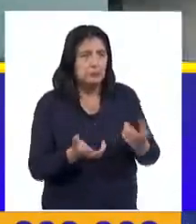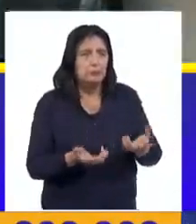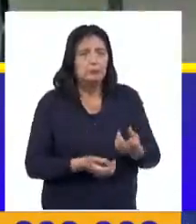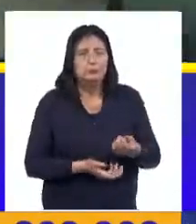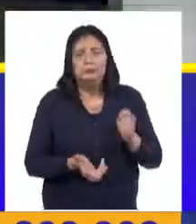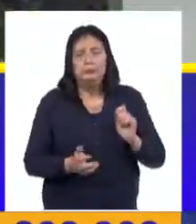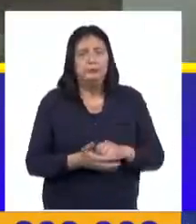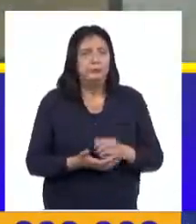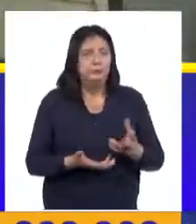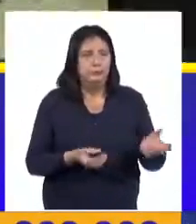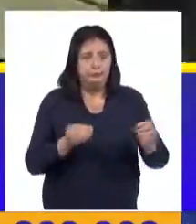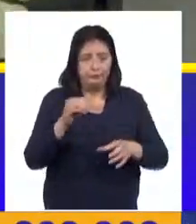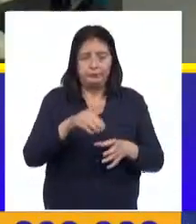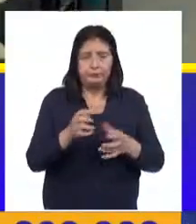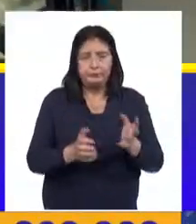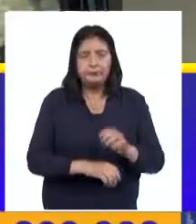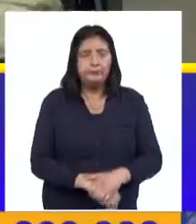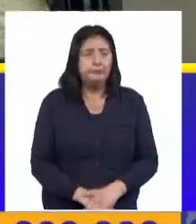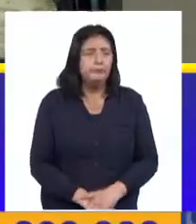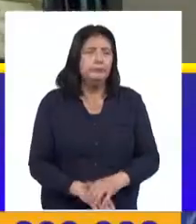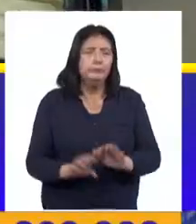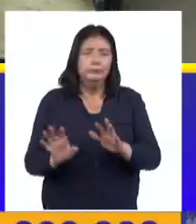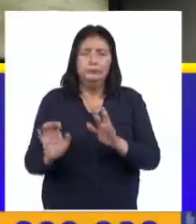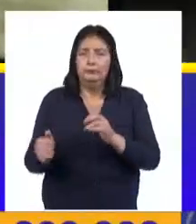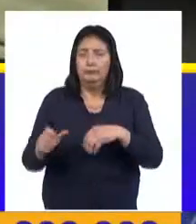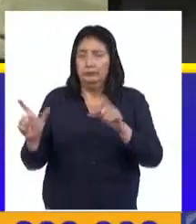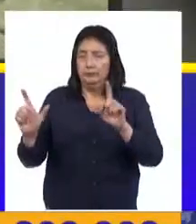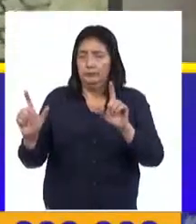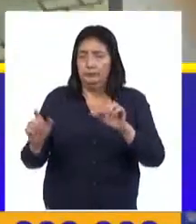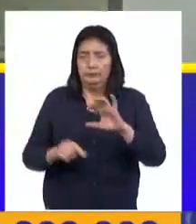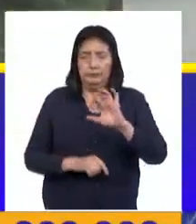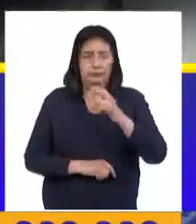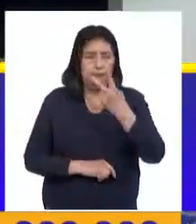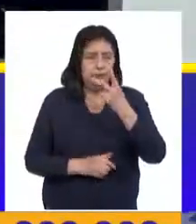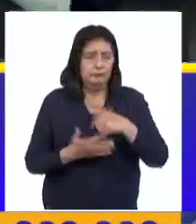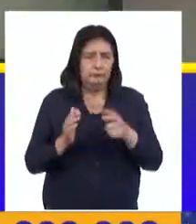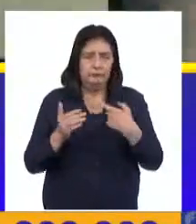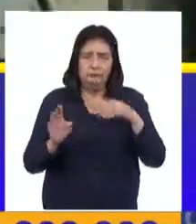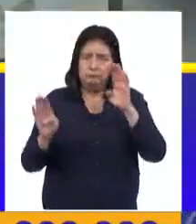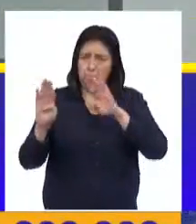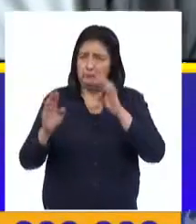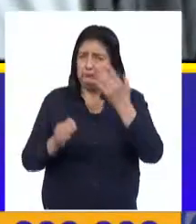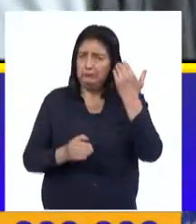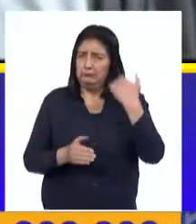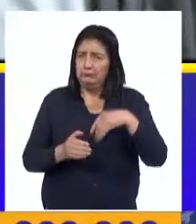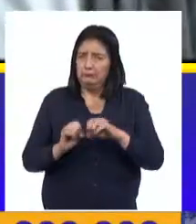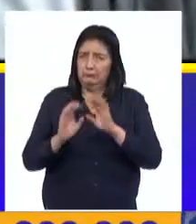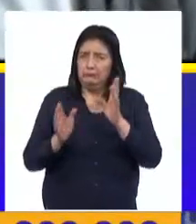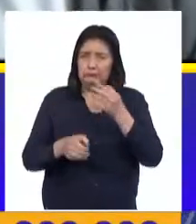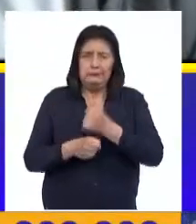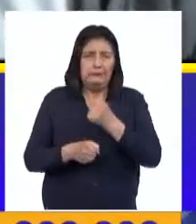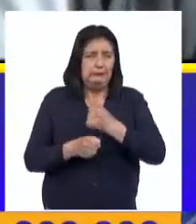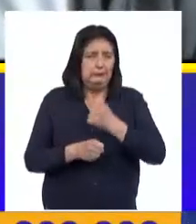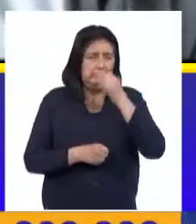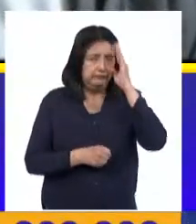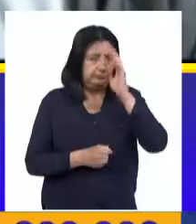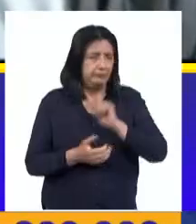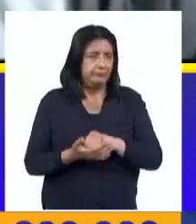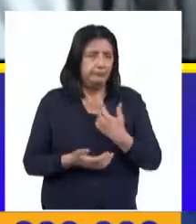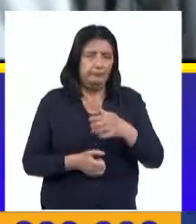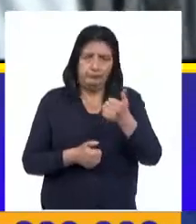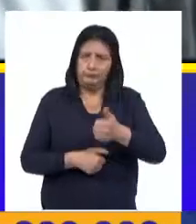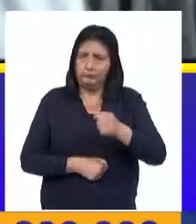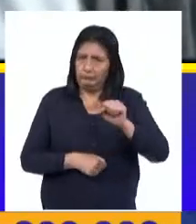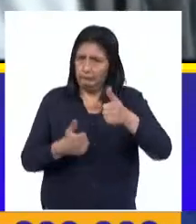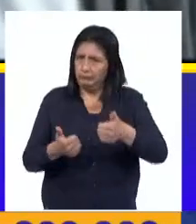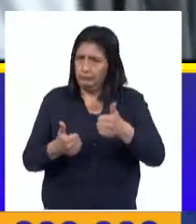el dispensador y lo echan en una cosa. Bueno, estamos en vivo para Latina. Una consulta, usted mostró su preocupación hace unos días respecto al trabajo policial, que es efectivo,